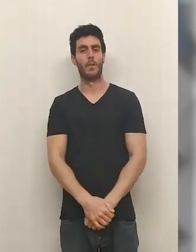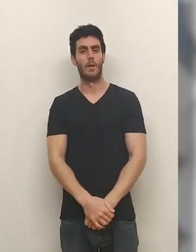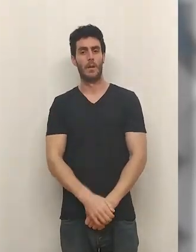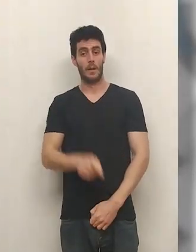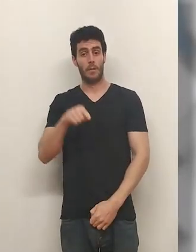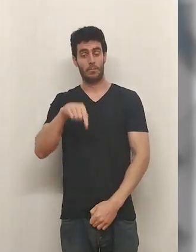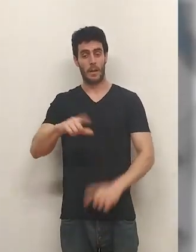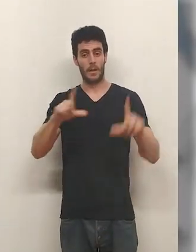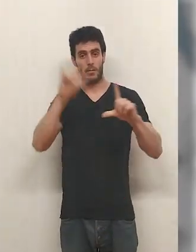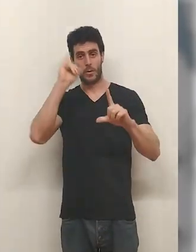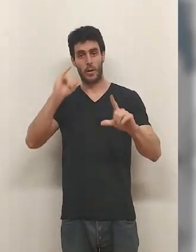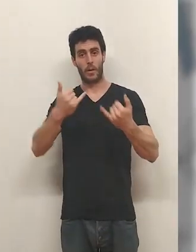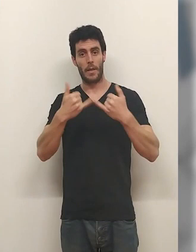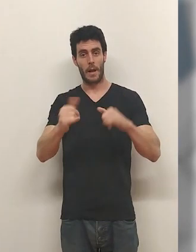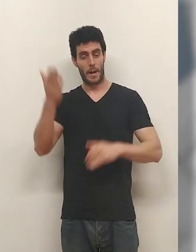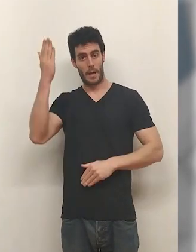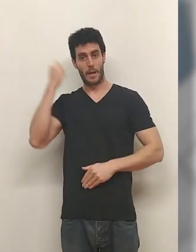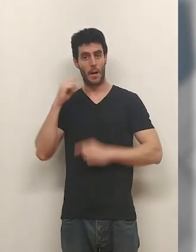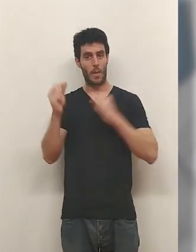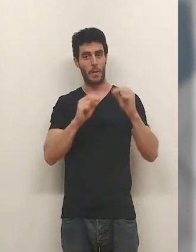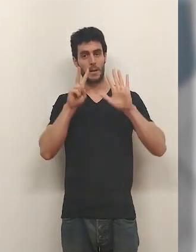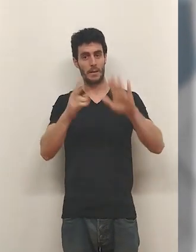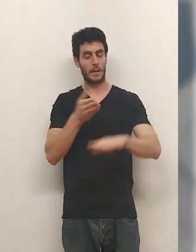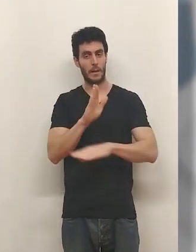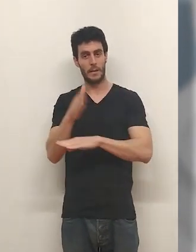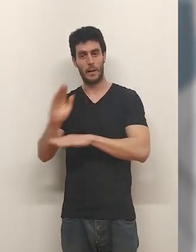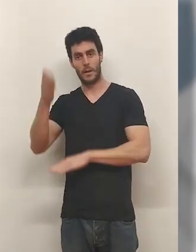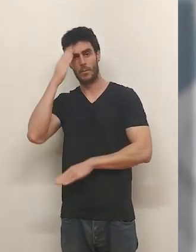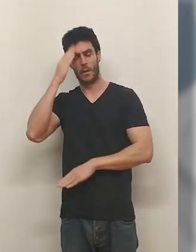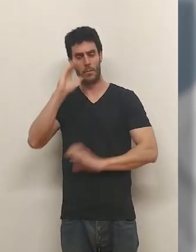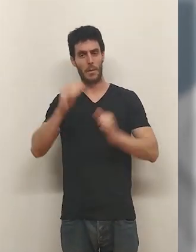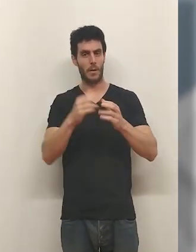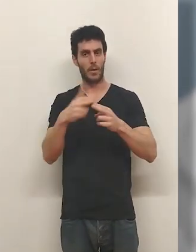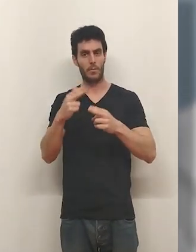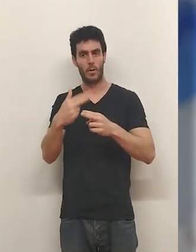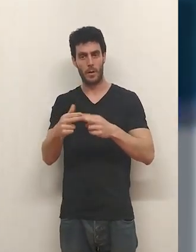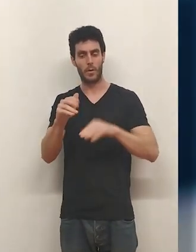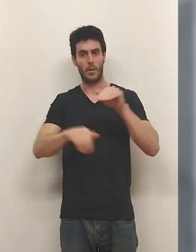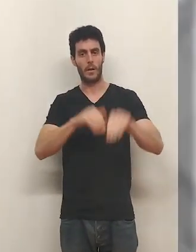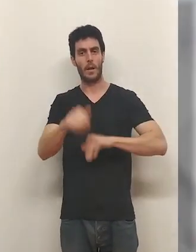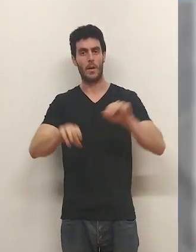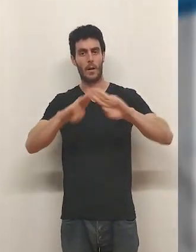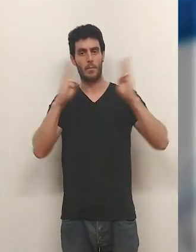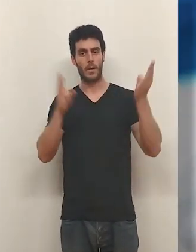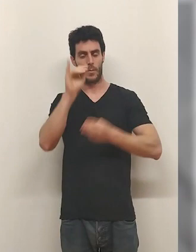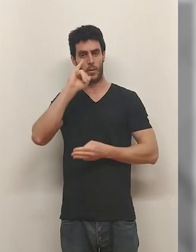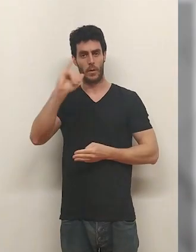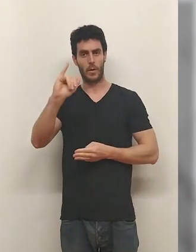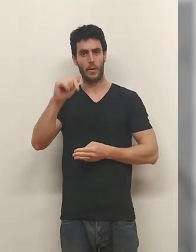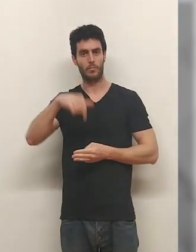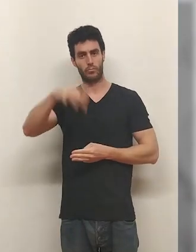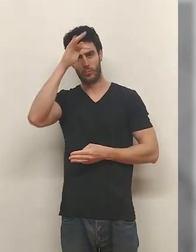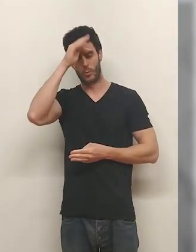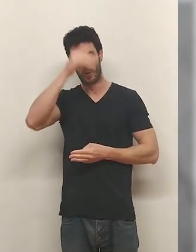Y ayer esta casa TVR celebró un debate con los siete candidatos de los principales partidos que se presentan a las elecciones al Parlamento de La Rioja